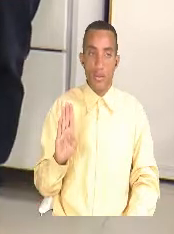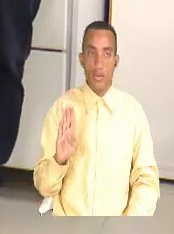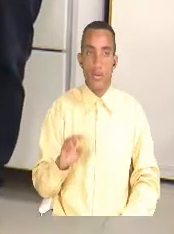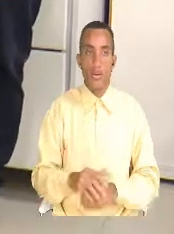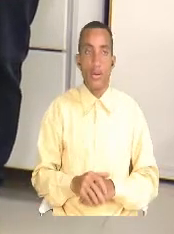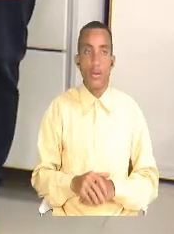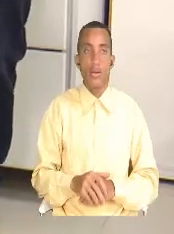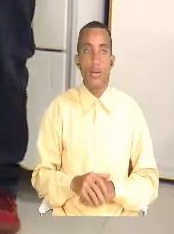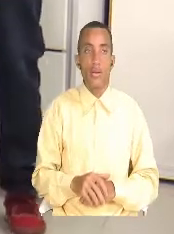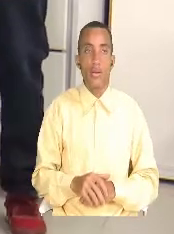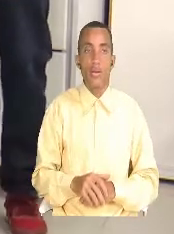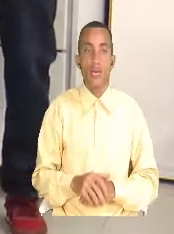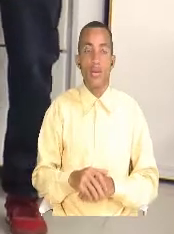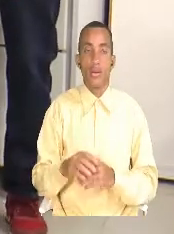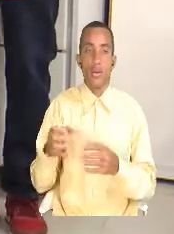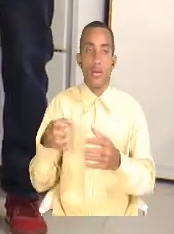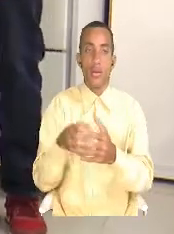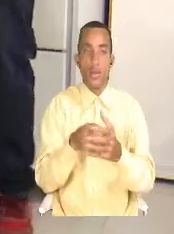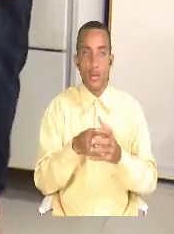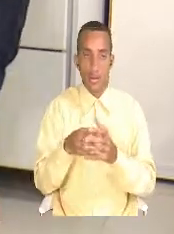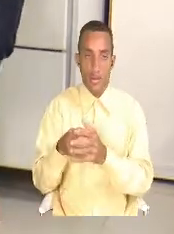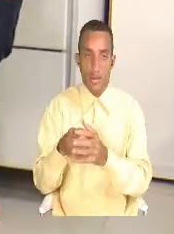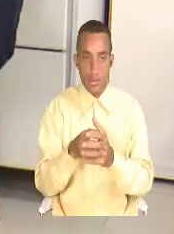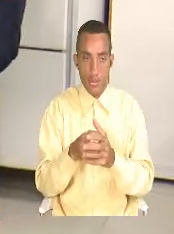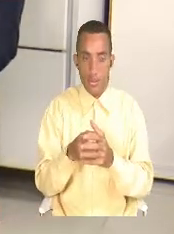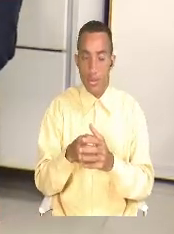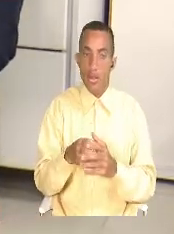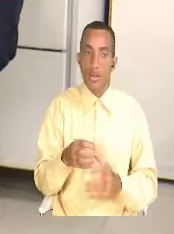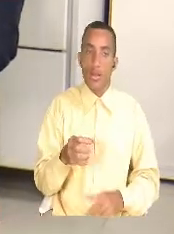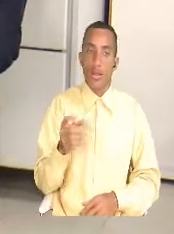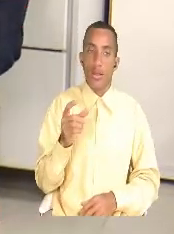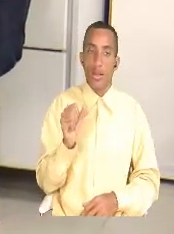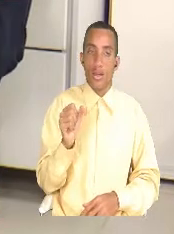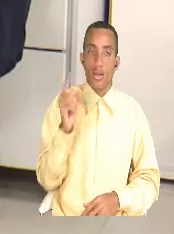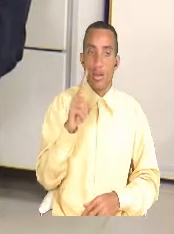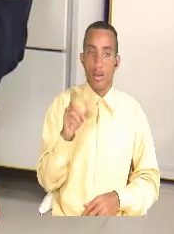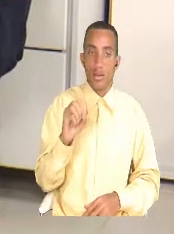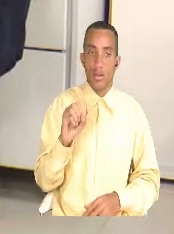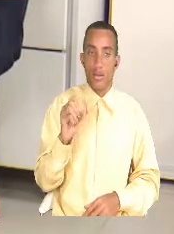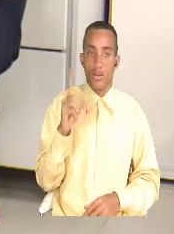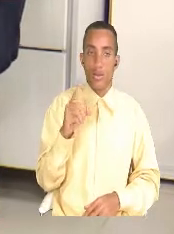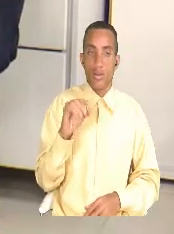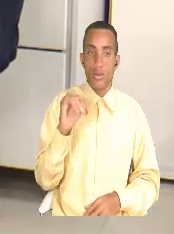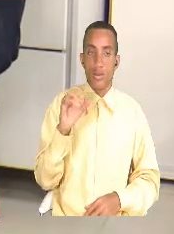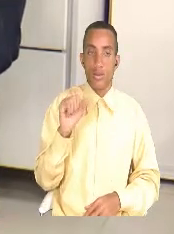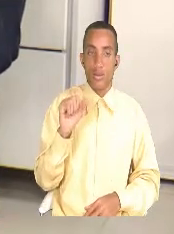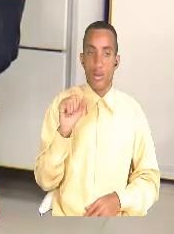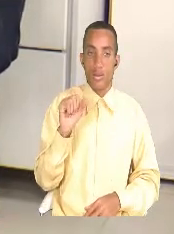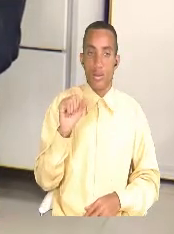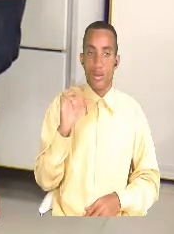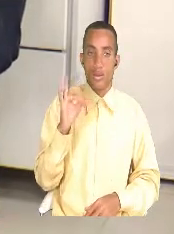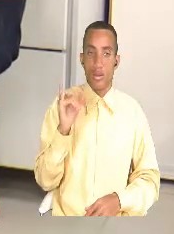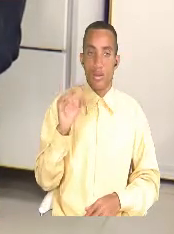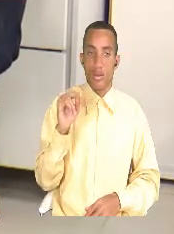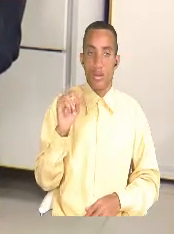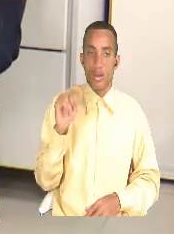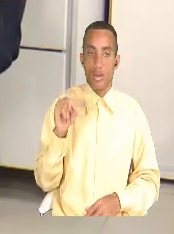Bermeja Association, que es de asociación. Así nos encuentran en Facebook, arroba MAP Association,